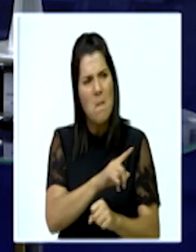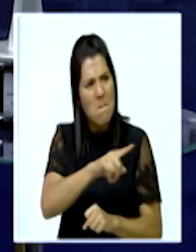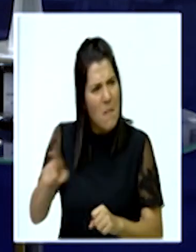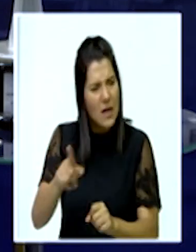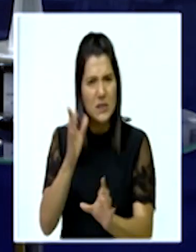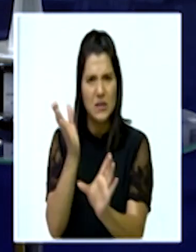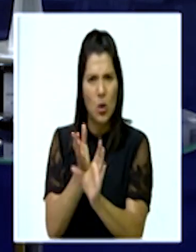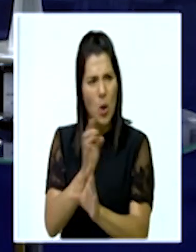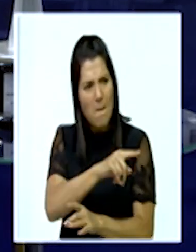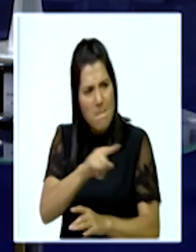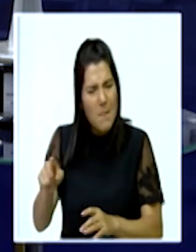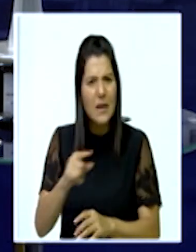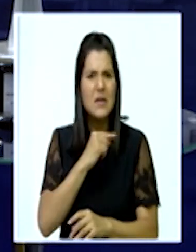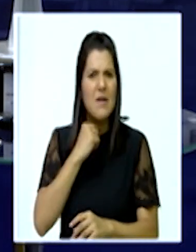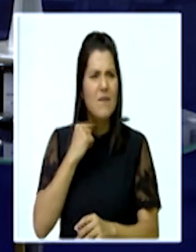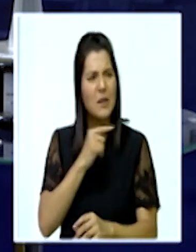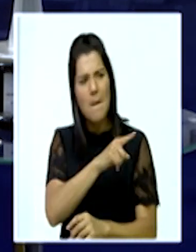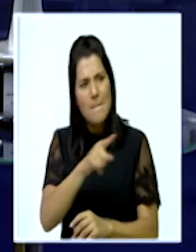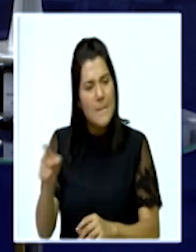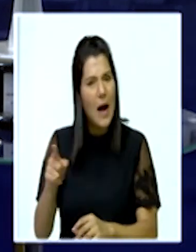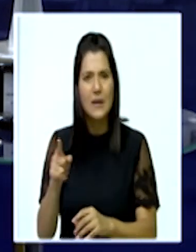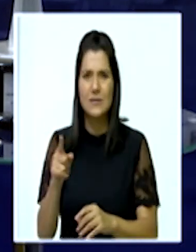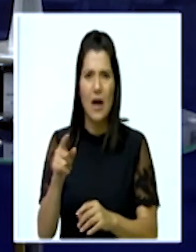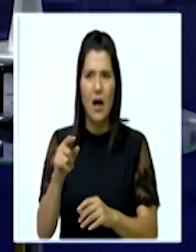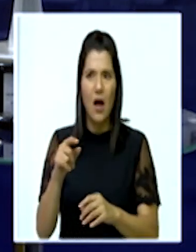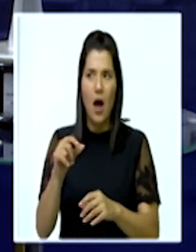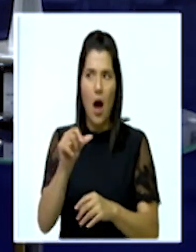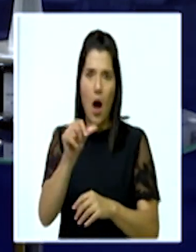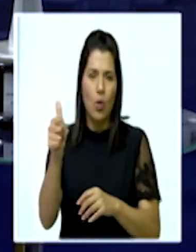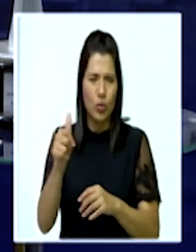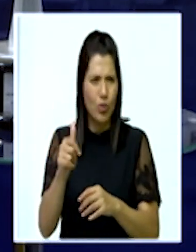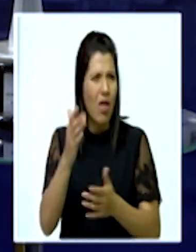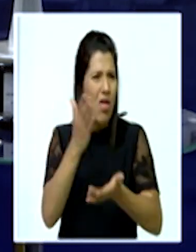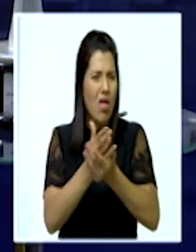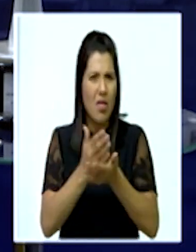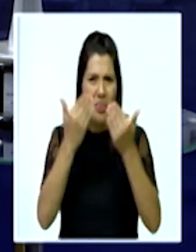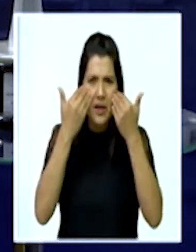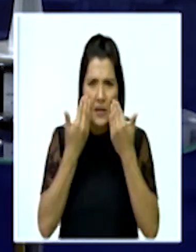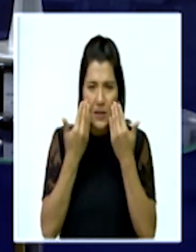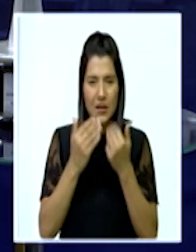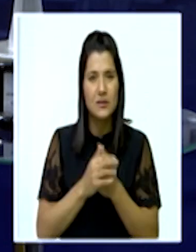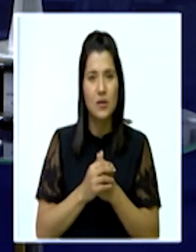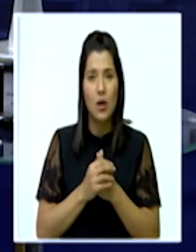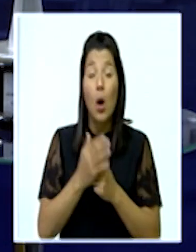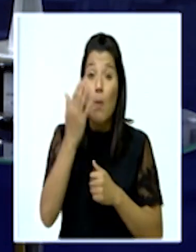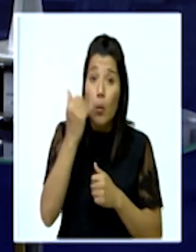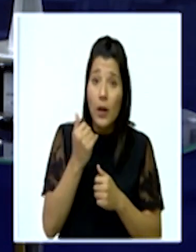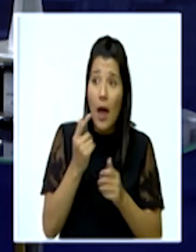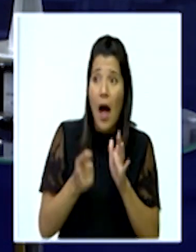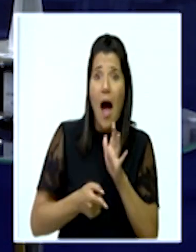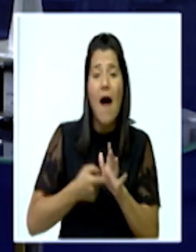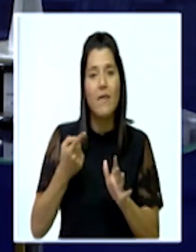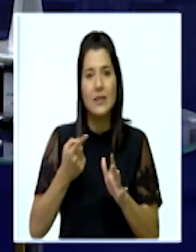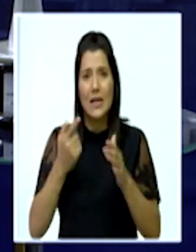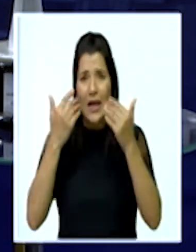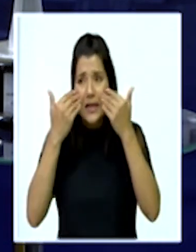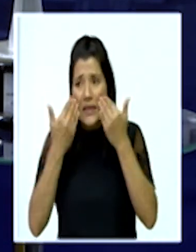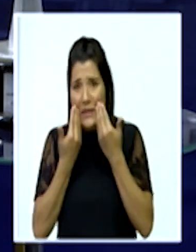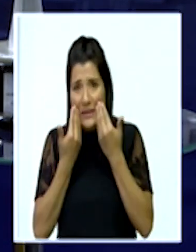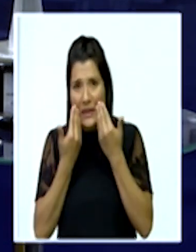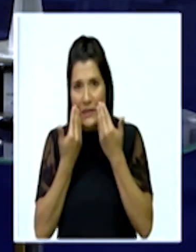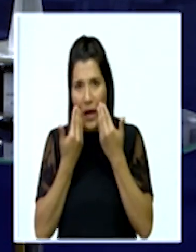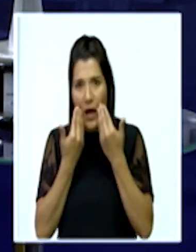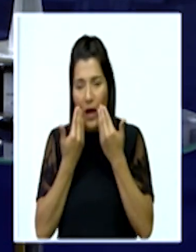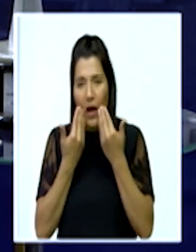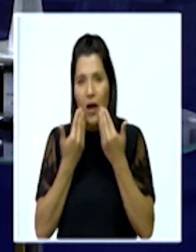y vaya donde el padre, vaya donde el chamán y quítese esa tristeza, porque la tristeza le estorba más a la familia que a los demás. Entonces, ¿qué